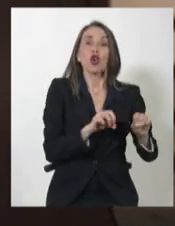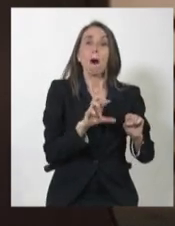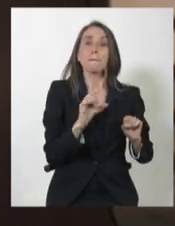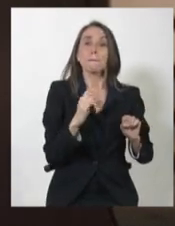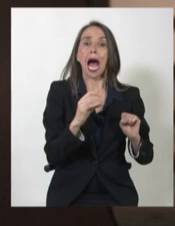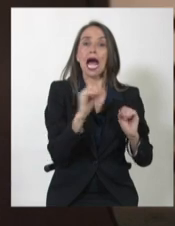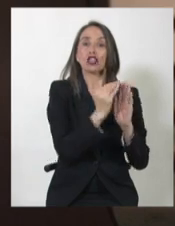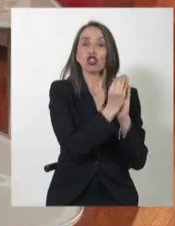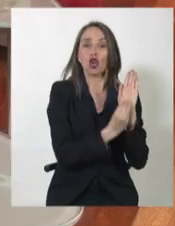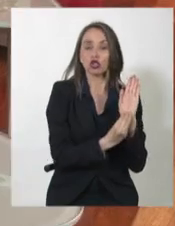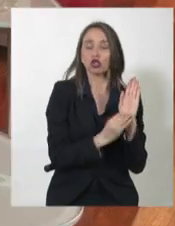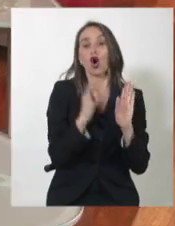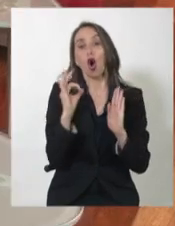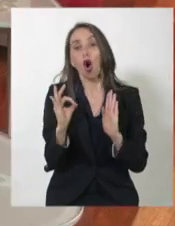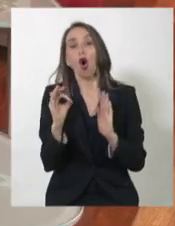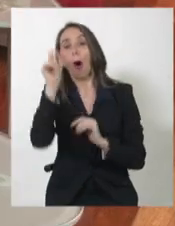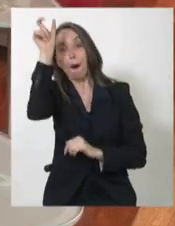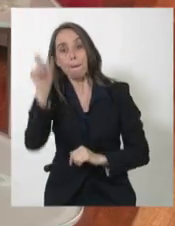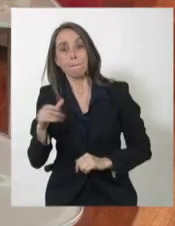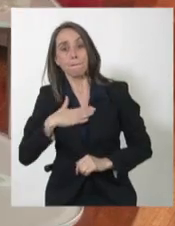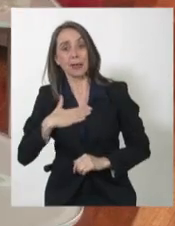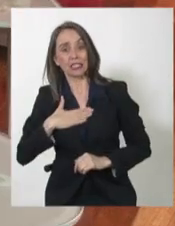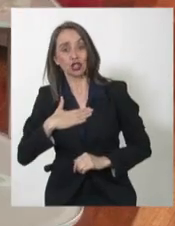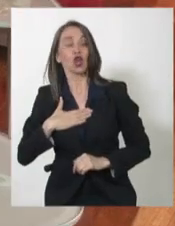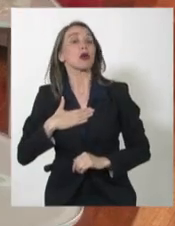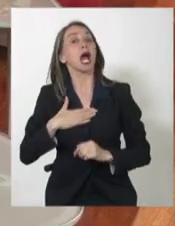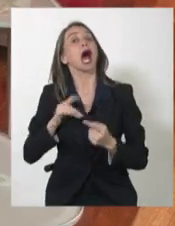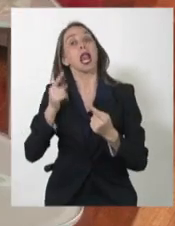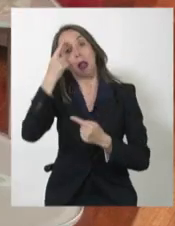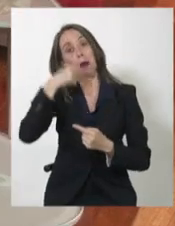también participar personalmente,